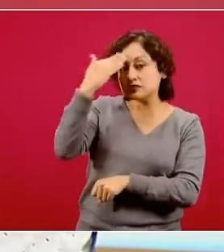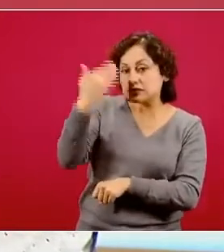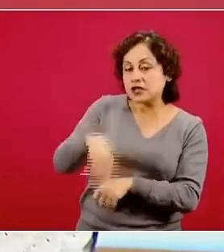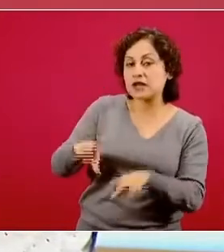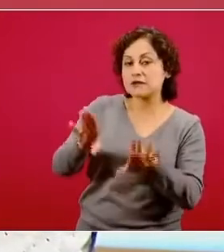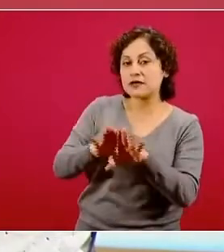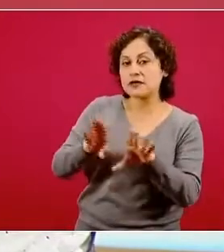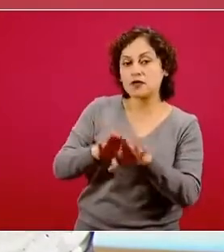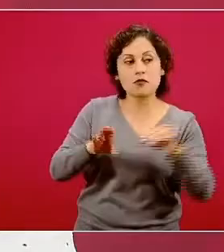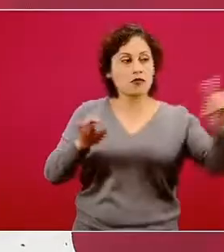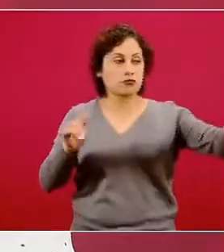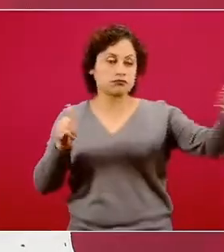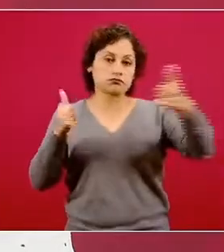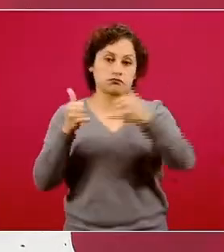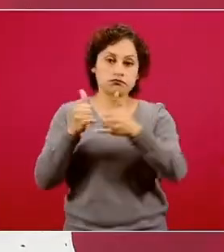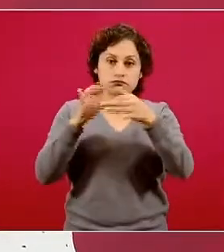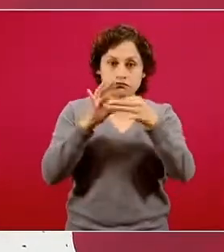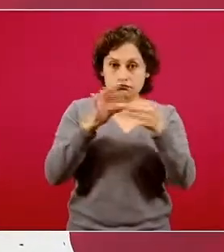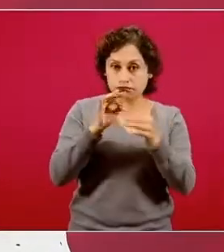otras personas.